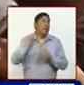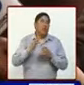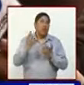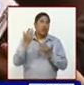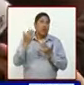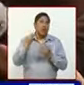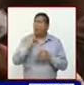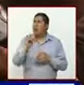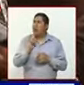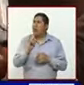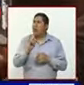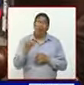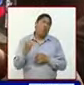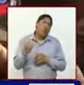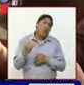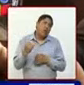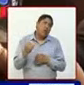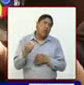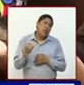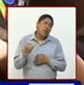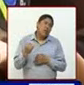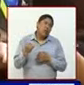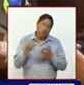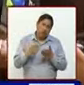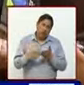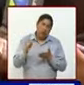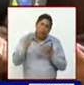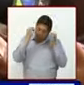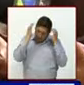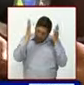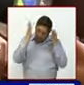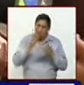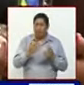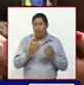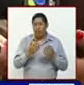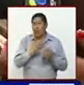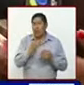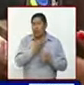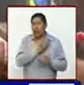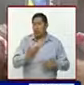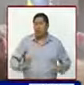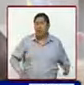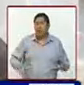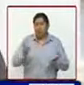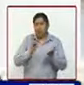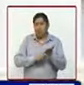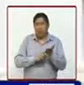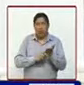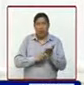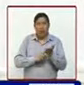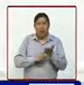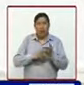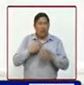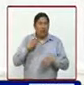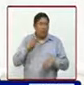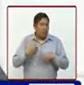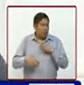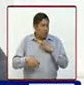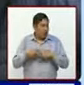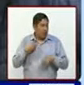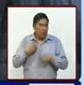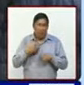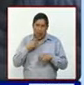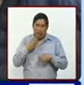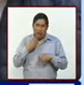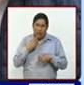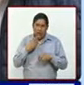día miércoles, más tardar jueves, ya estaríamos con la ley aprobada en ambas cámaras y el presidente tendría que promulgarse. Mucho más complicado el hecho de declarar